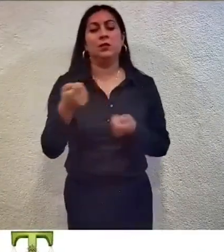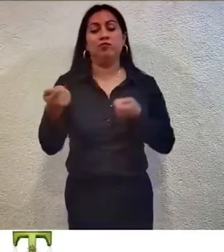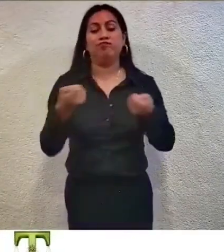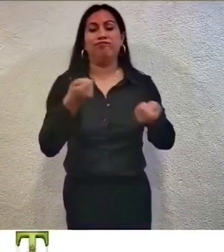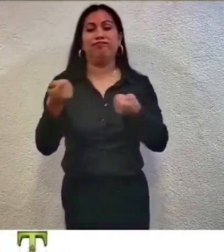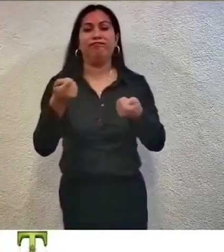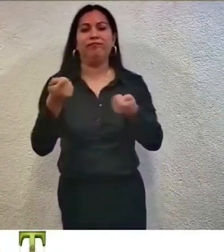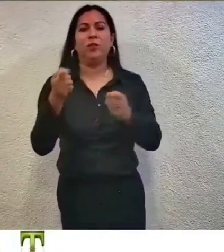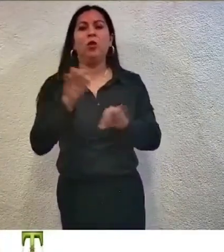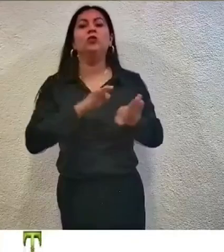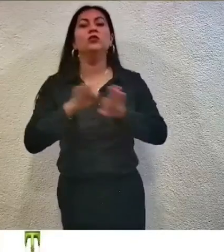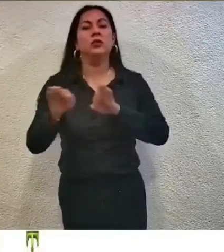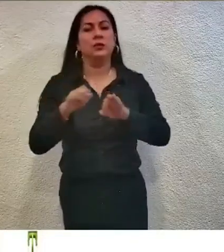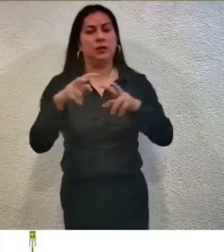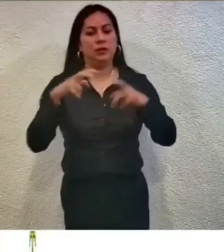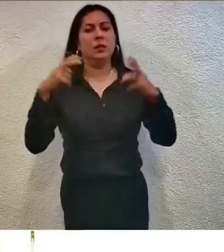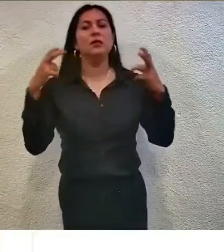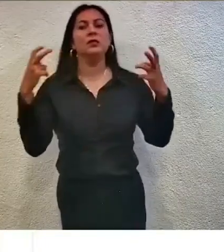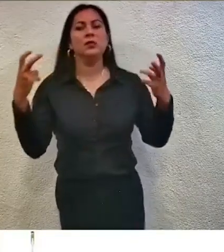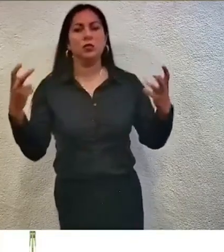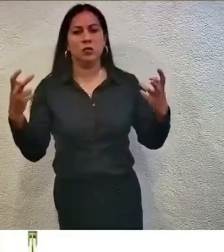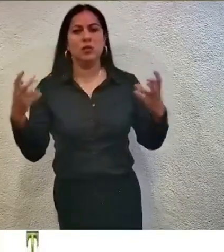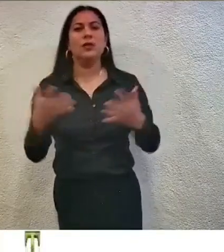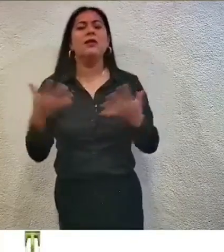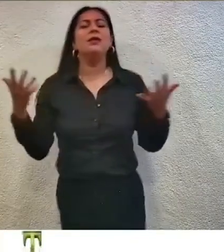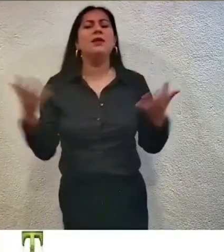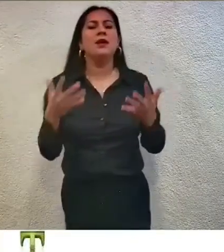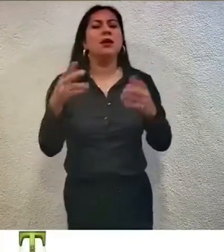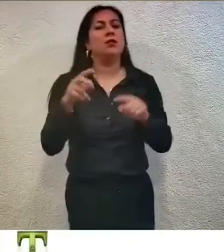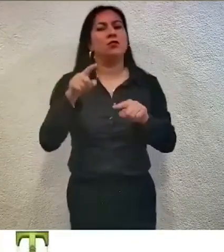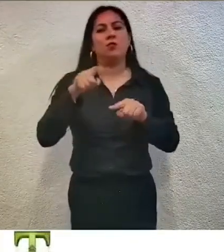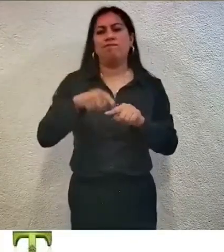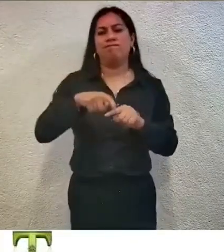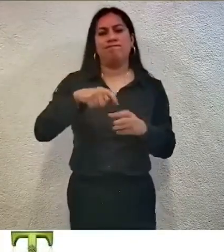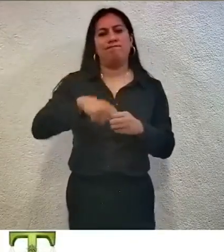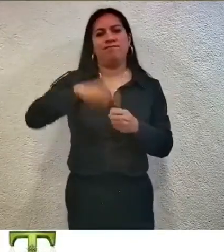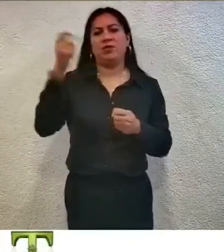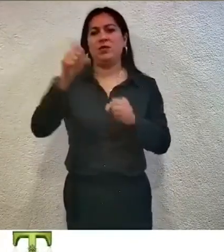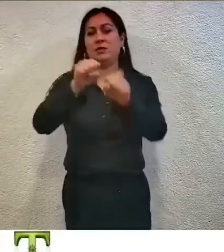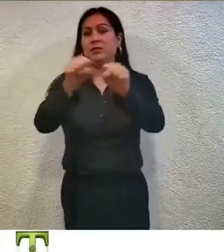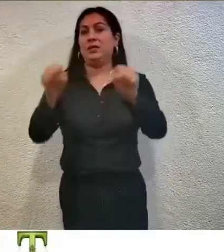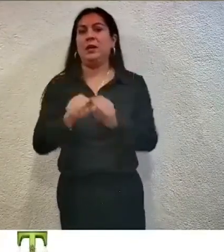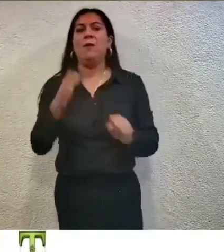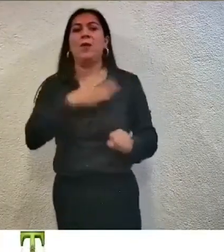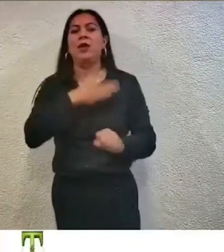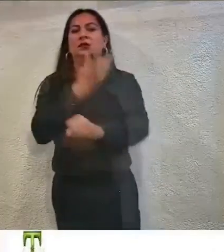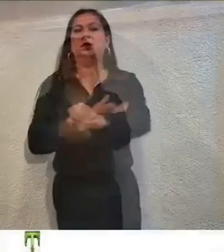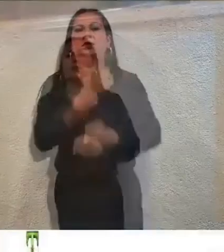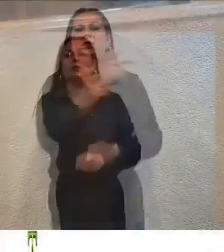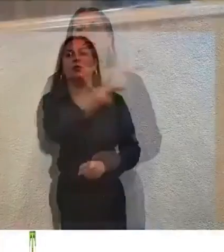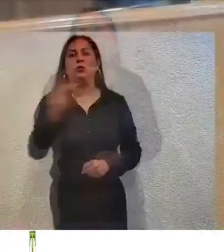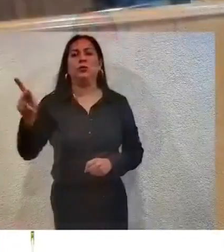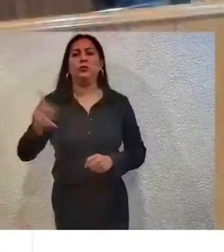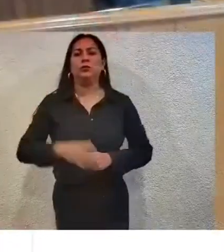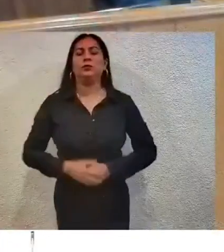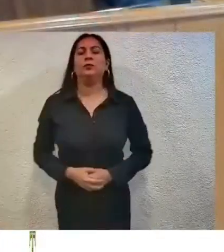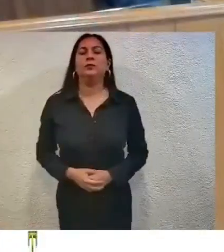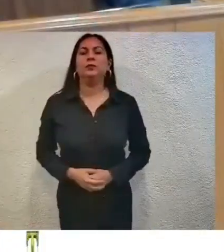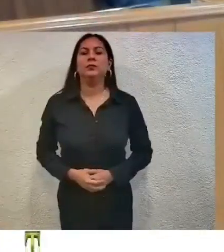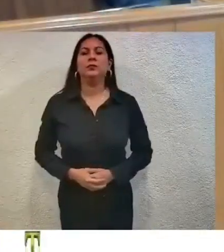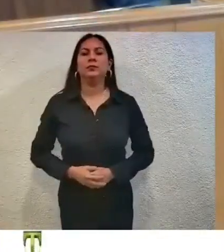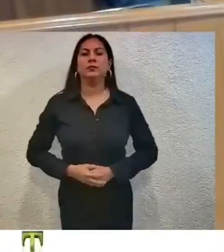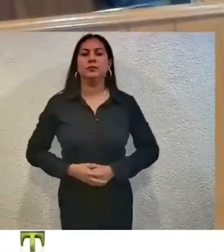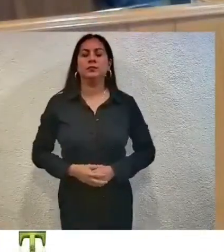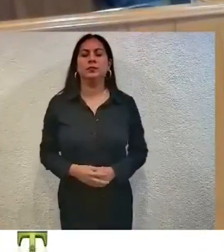la magistrada conduzca de aquí en adelante los trabajos de esta sesión y procedo a ausentarme de la sala. Buenas tardes a todas